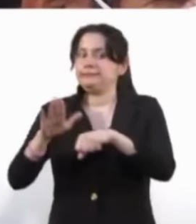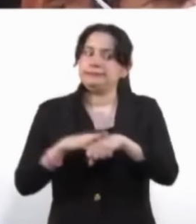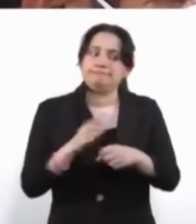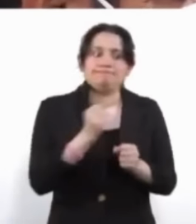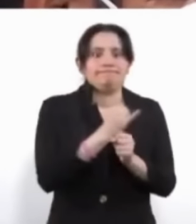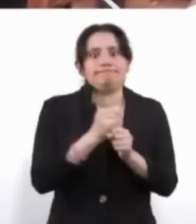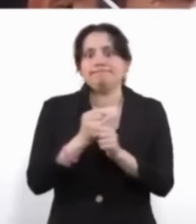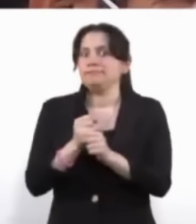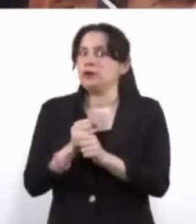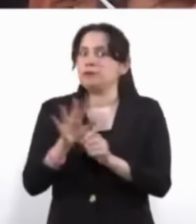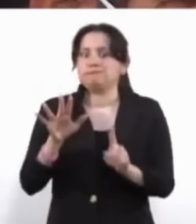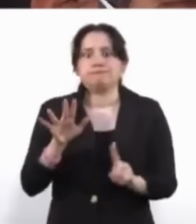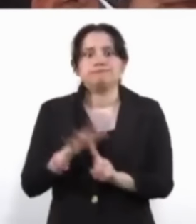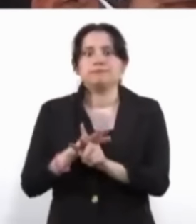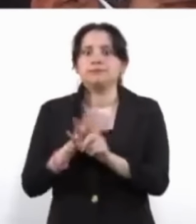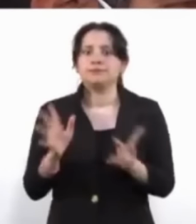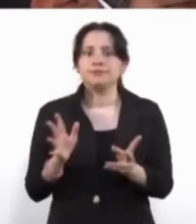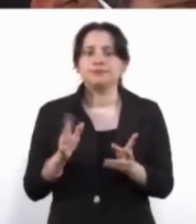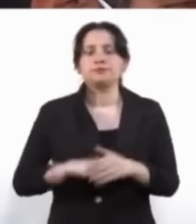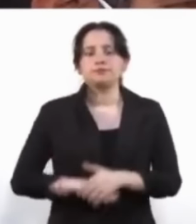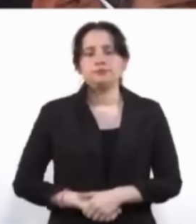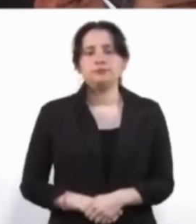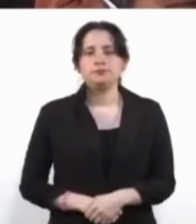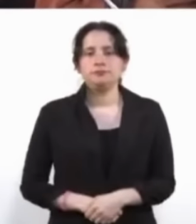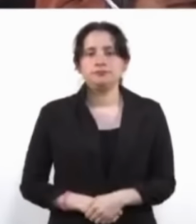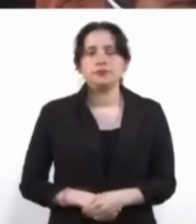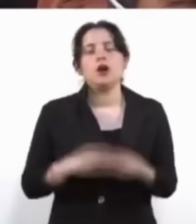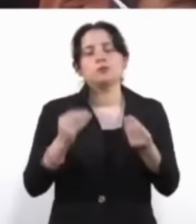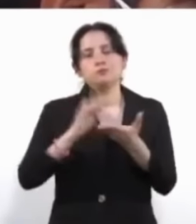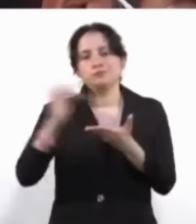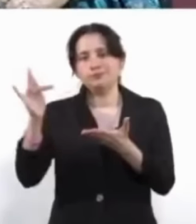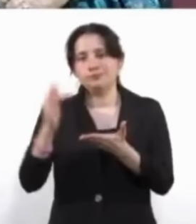más elementos y vehículos en la investigación. Muchas gracias, buen día a todas y todos. Gracias.